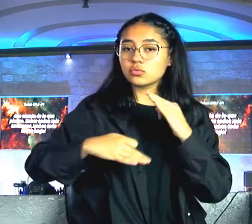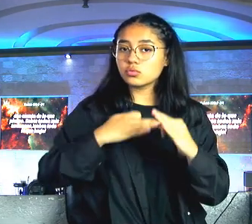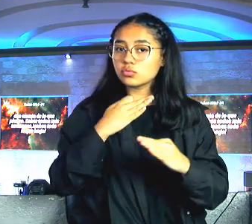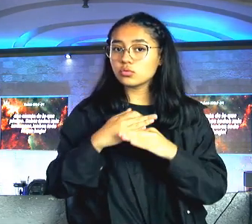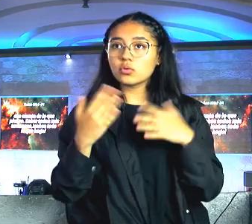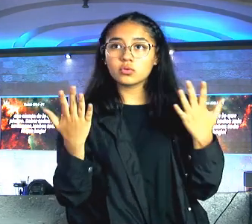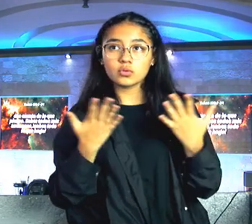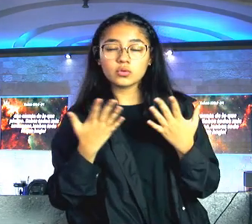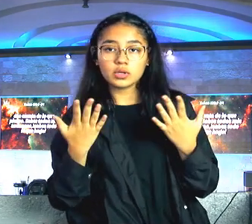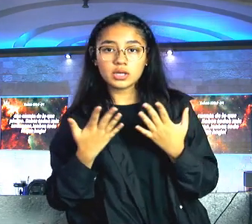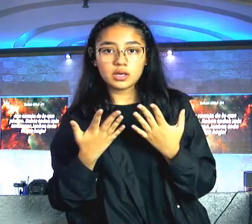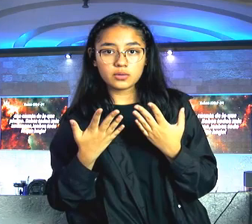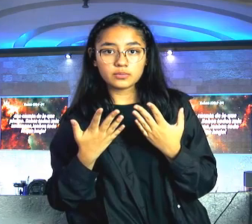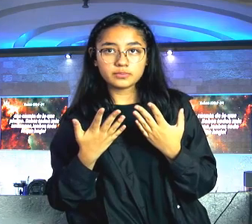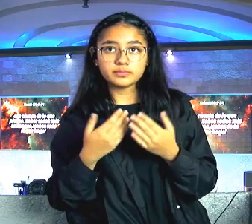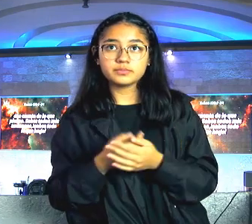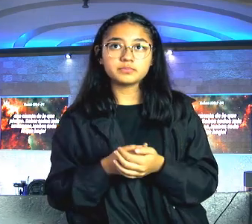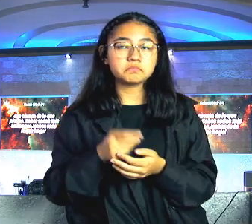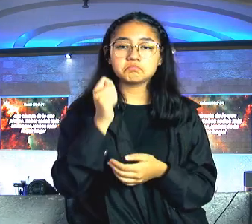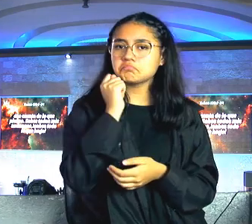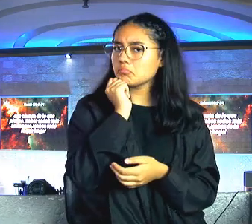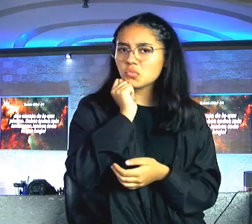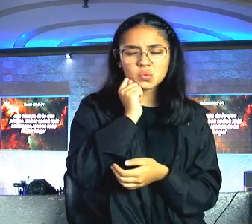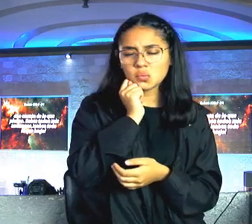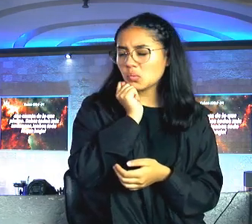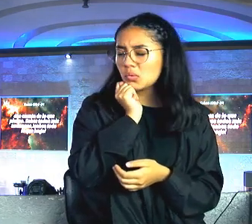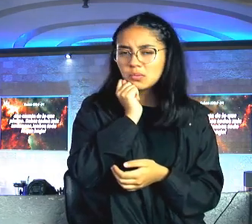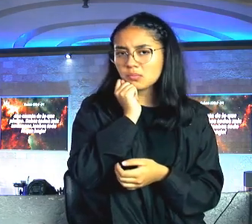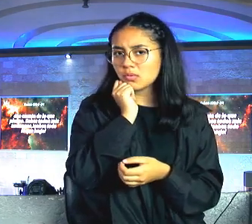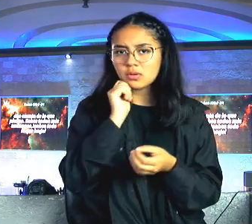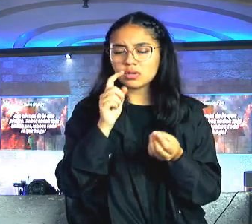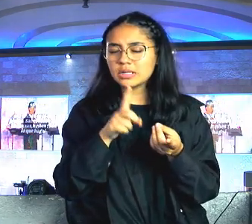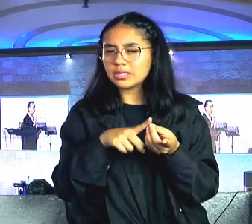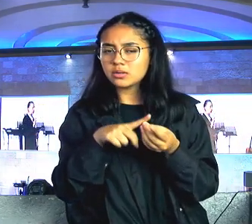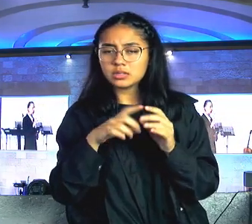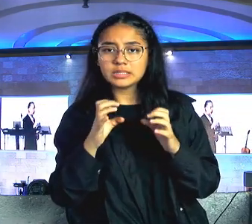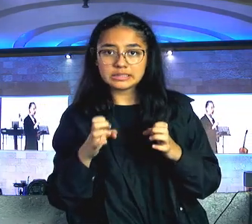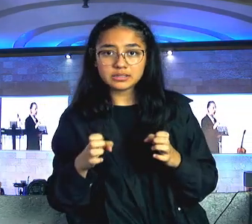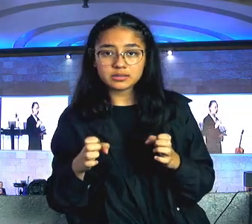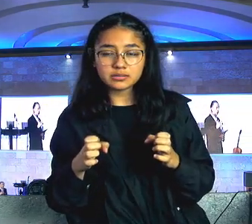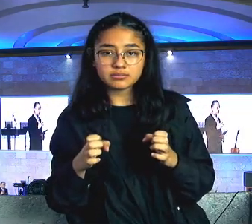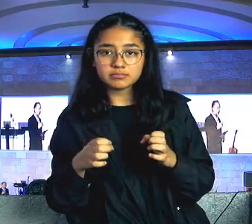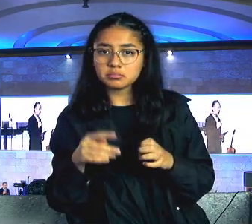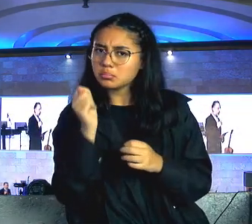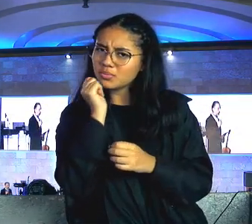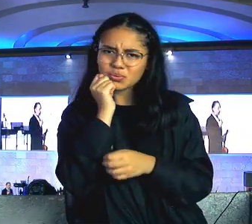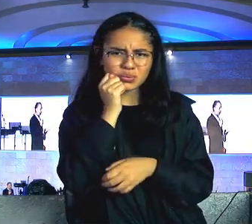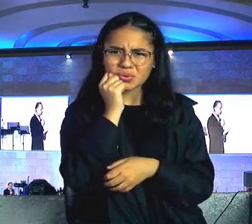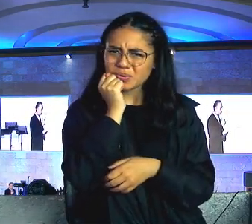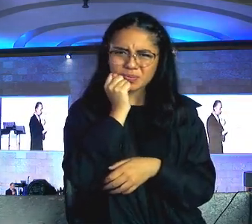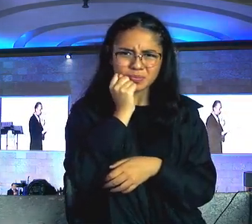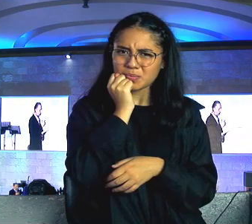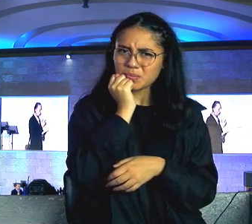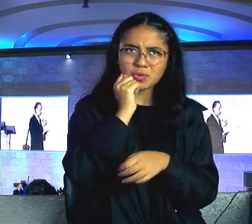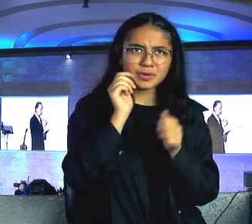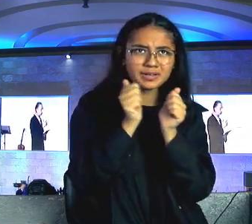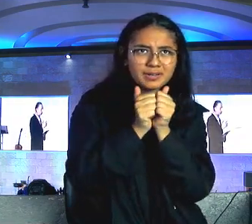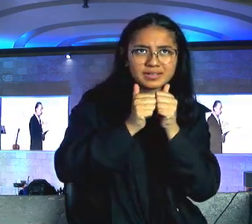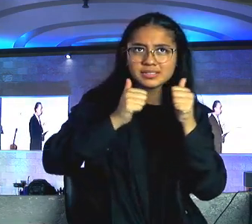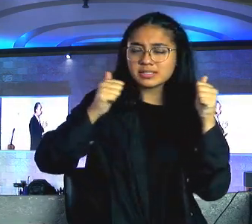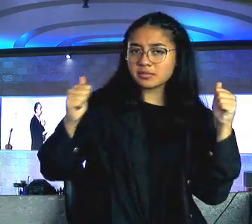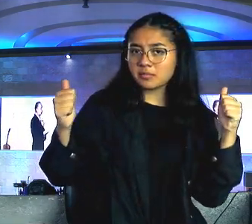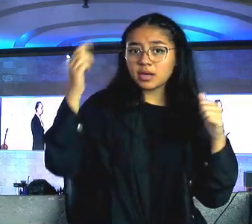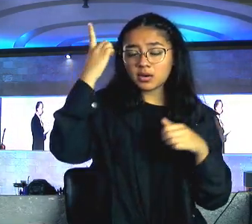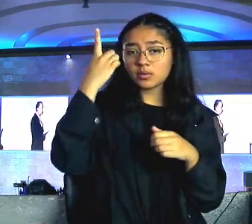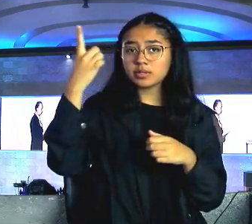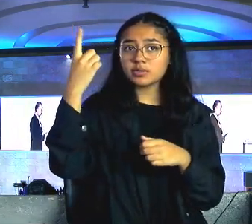que no importa en dónde estemos, no importa qué tan lejos estemos de Dios, no importa